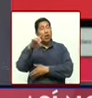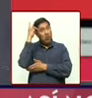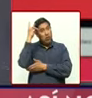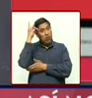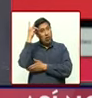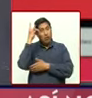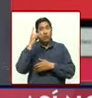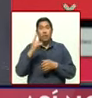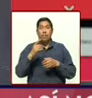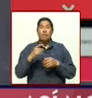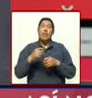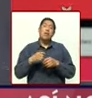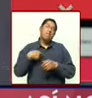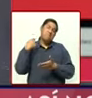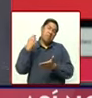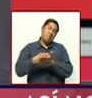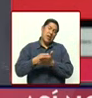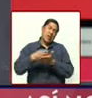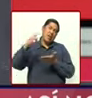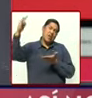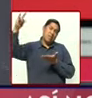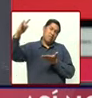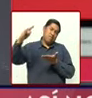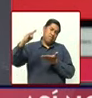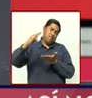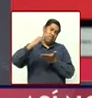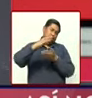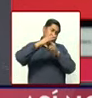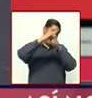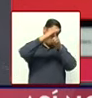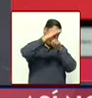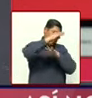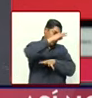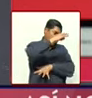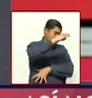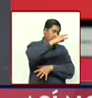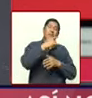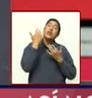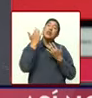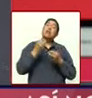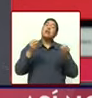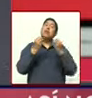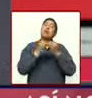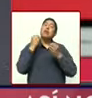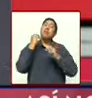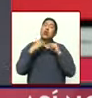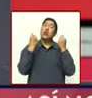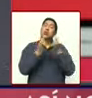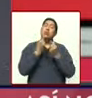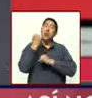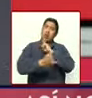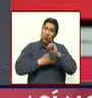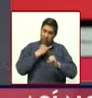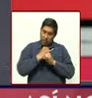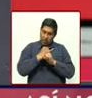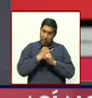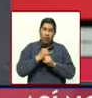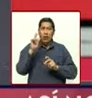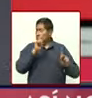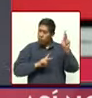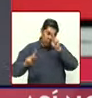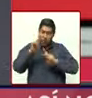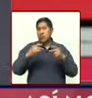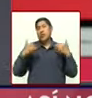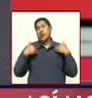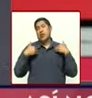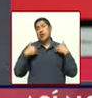Bolivia alquilará aviones para combatir el fuego y espera la llegada de más brigadistas internacionales. Es la preocupación que se